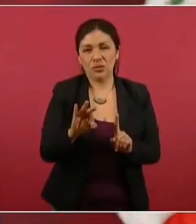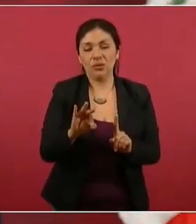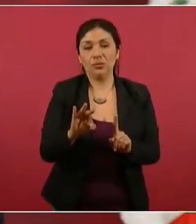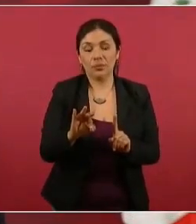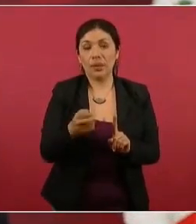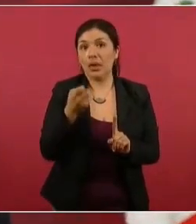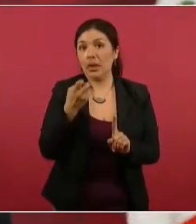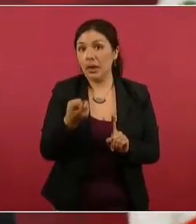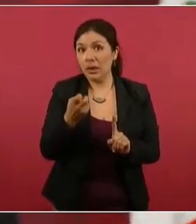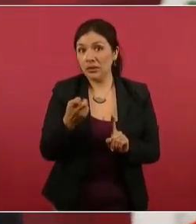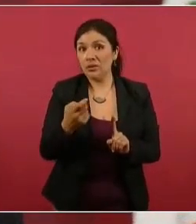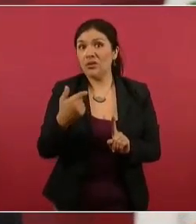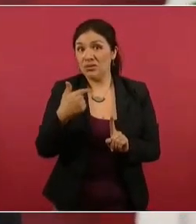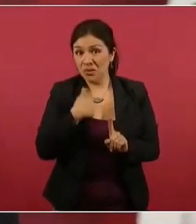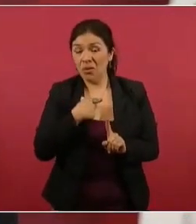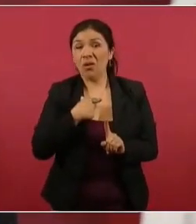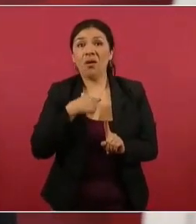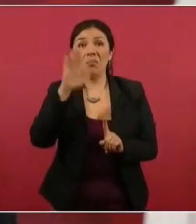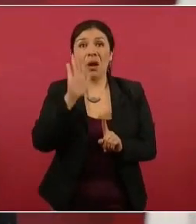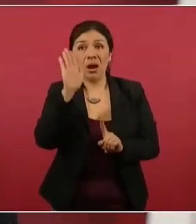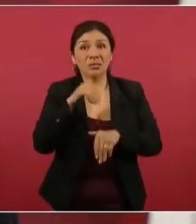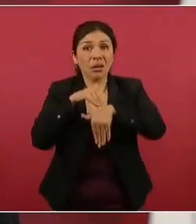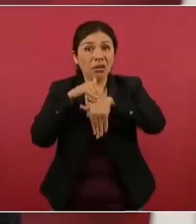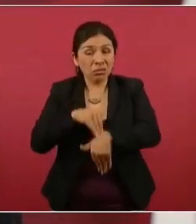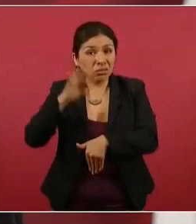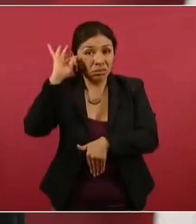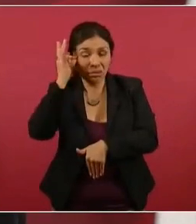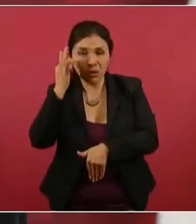Entonces, no dar motivo.